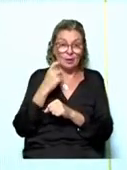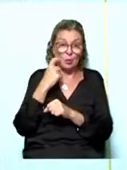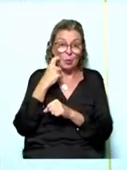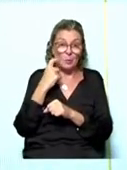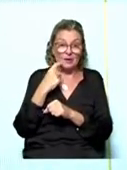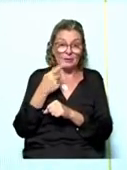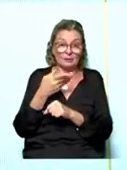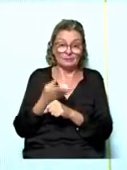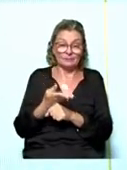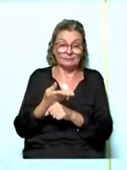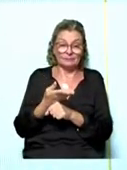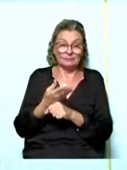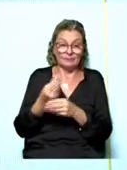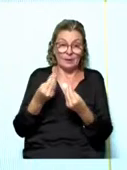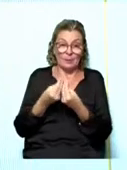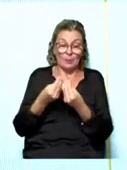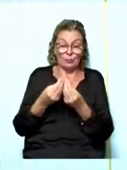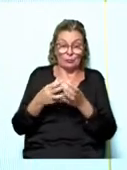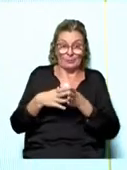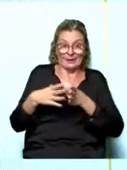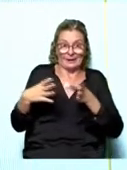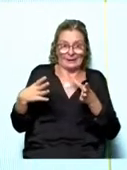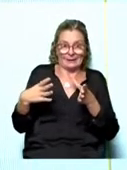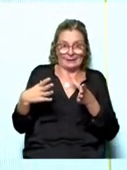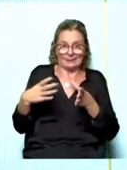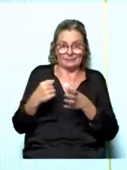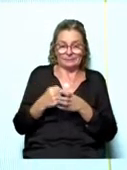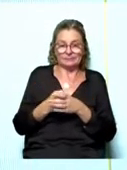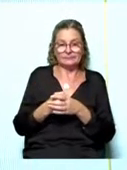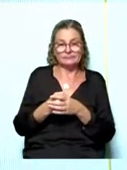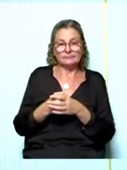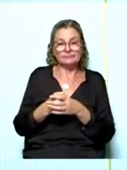lo que son muchos más grandes, ¿no?